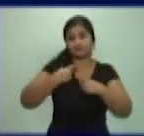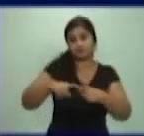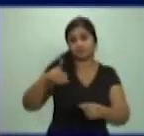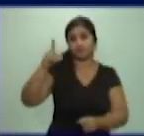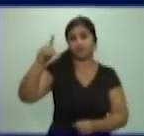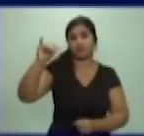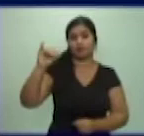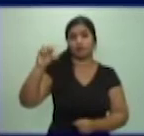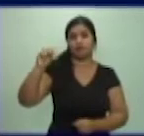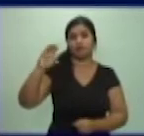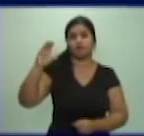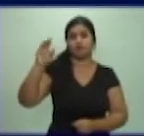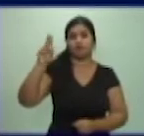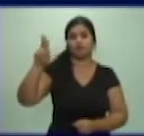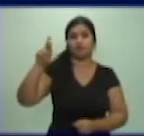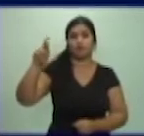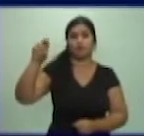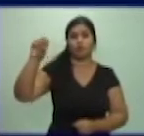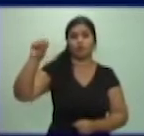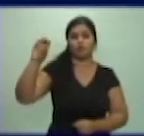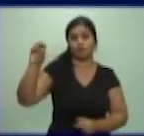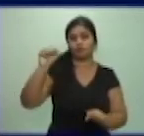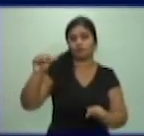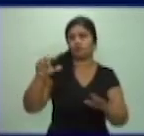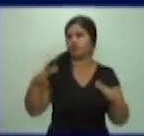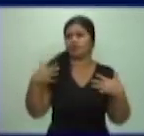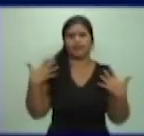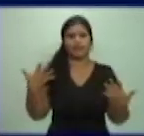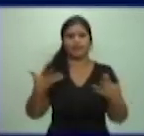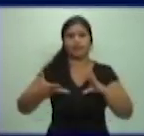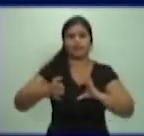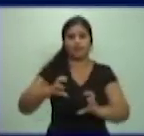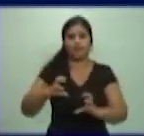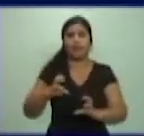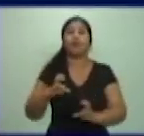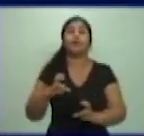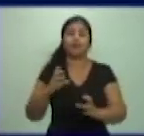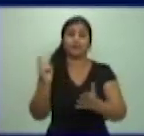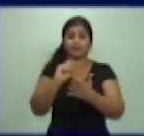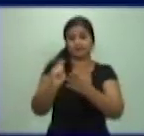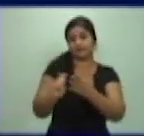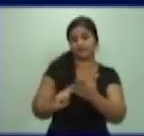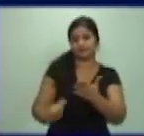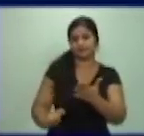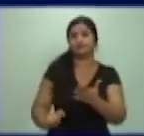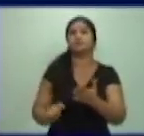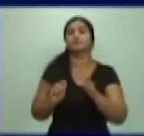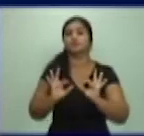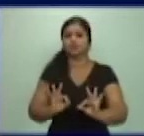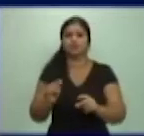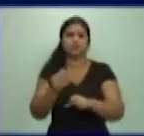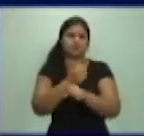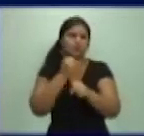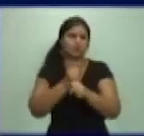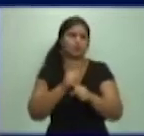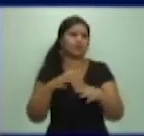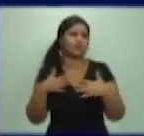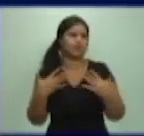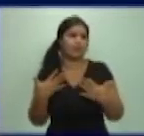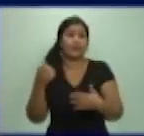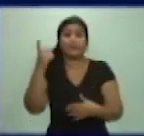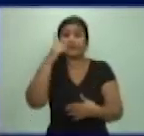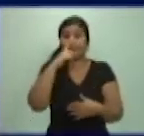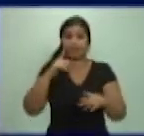con carácter oratorio, sino esa forma del lenguaje escrito que se emplea para dar por terminado un